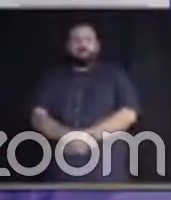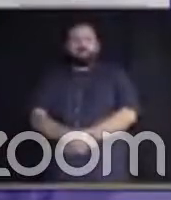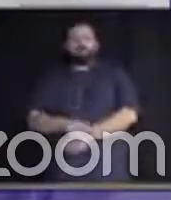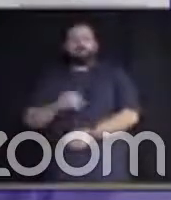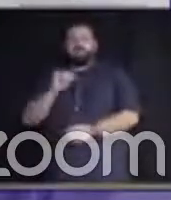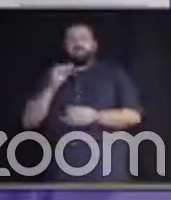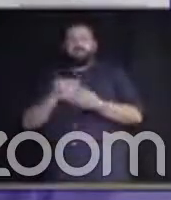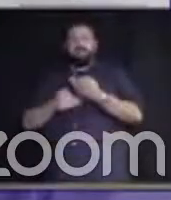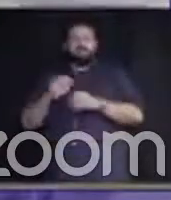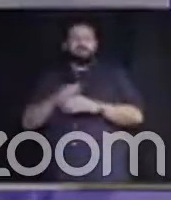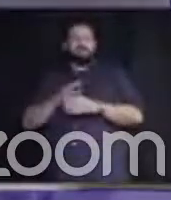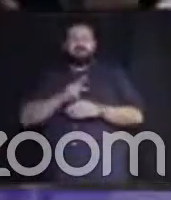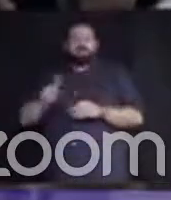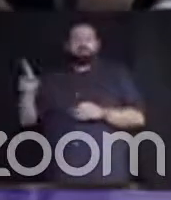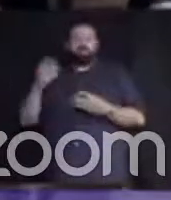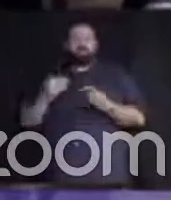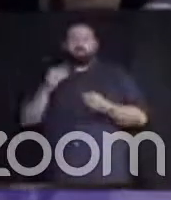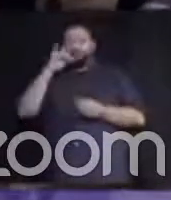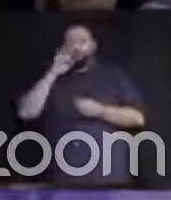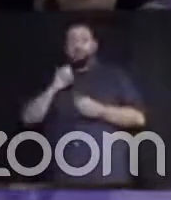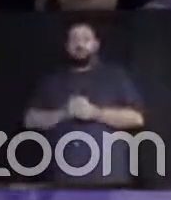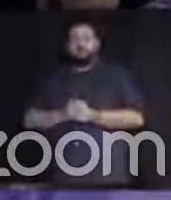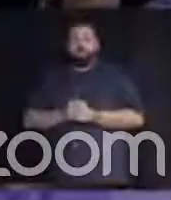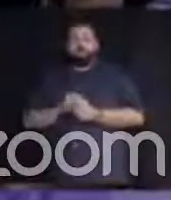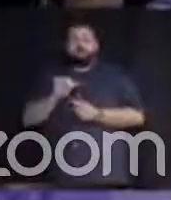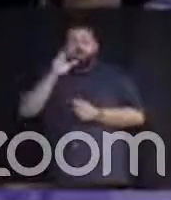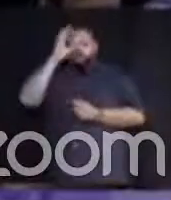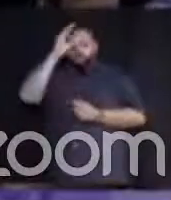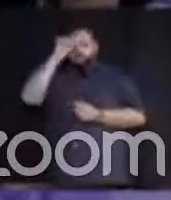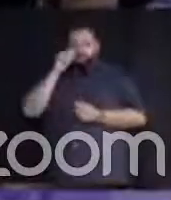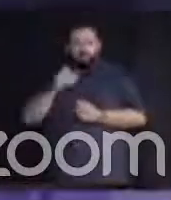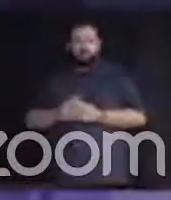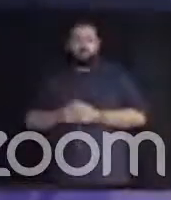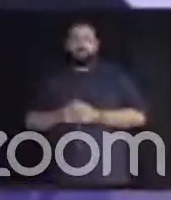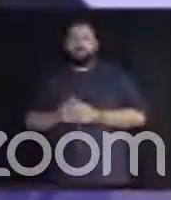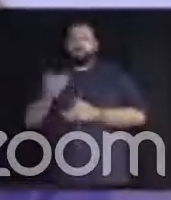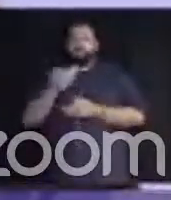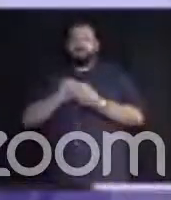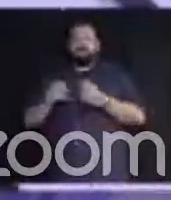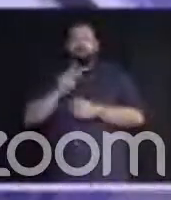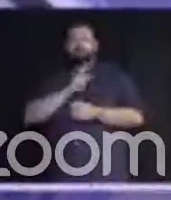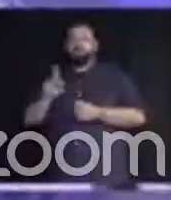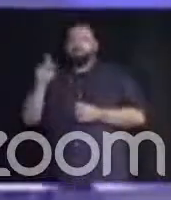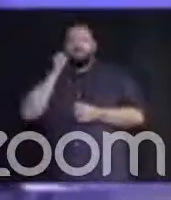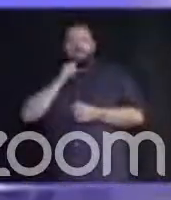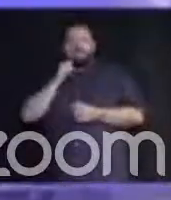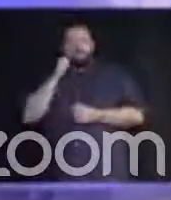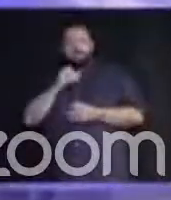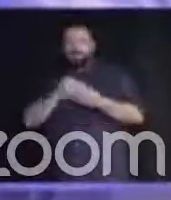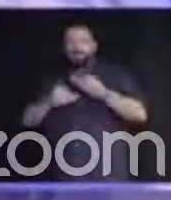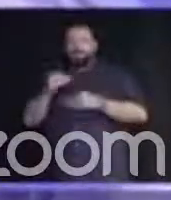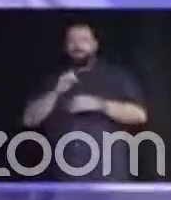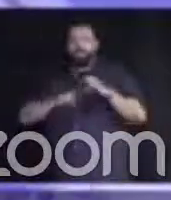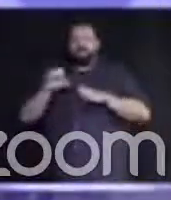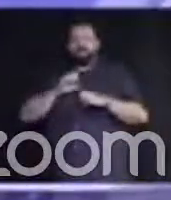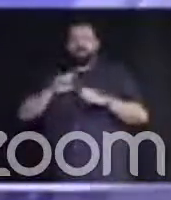No, Milay puro guapo. De acuerdo contigo. No hay empresario de Milay que no sea guapo o guapa. ¿Estás de